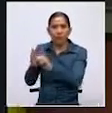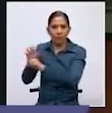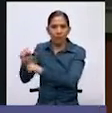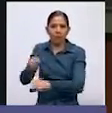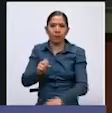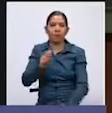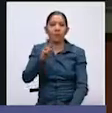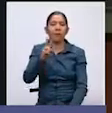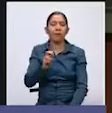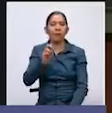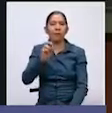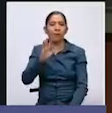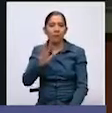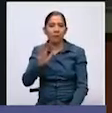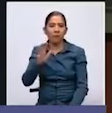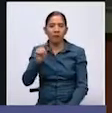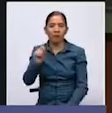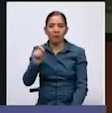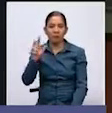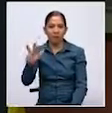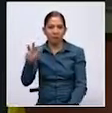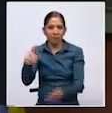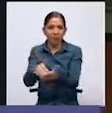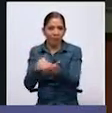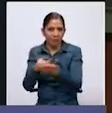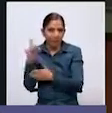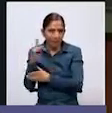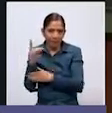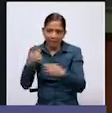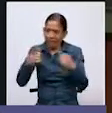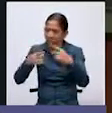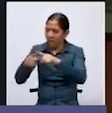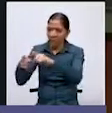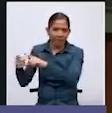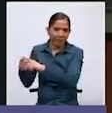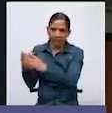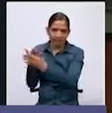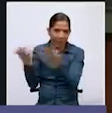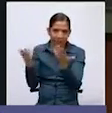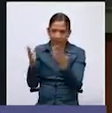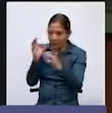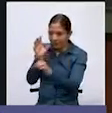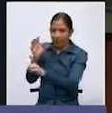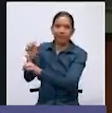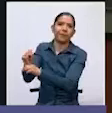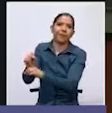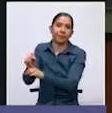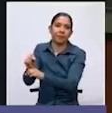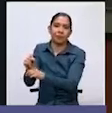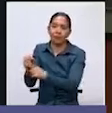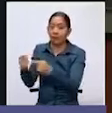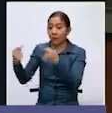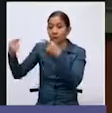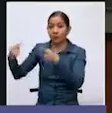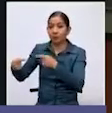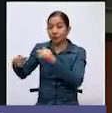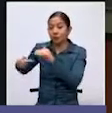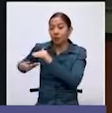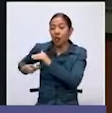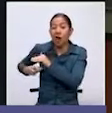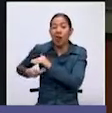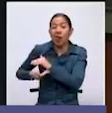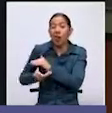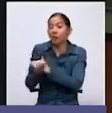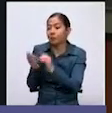205.3 millones de bolivianos en distintas mercaderías que son comisadas por la